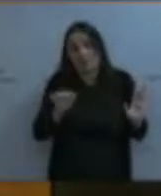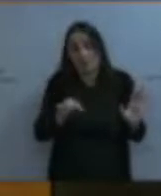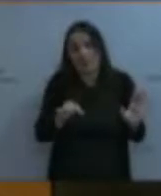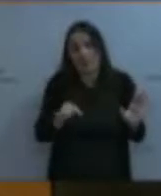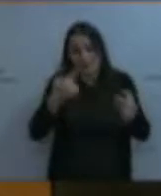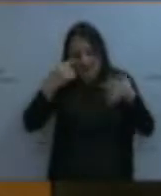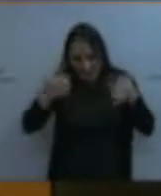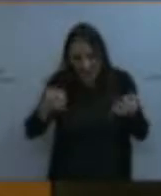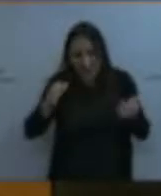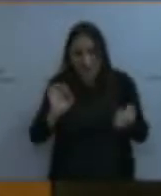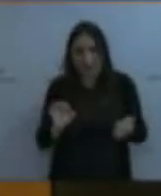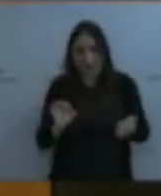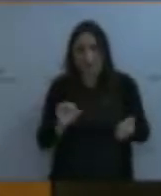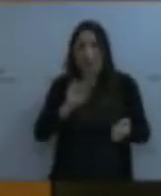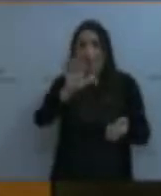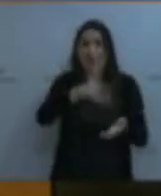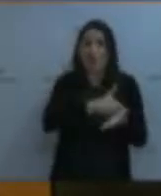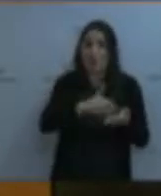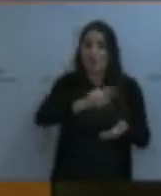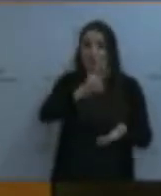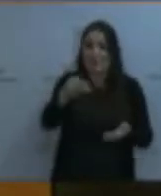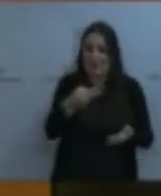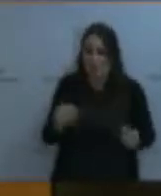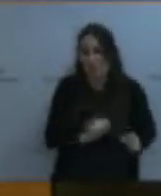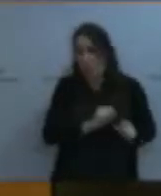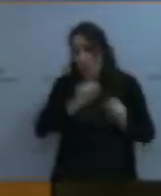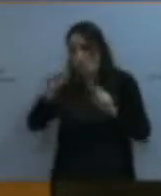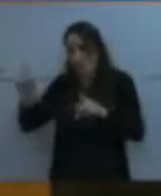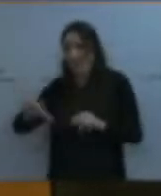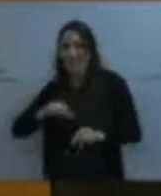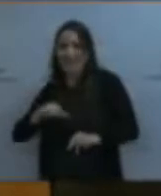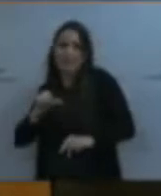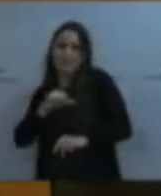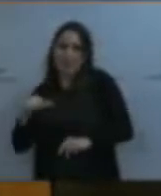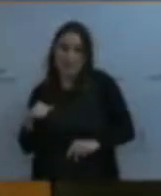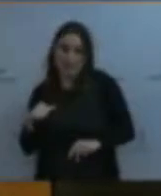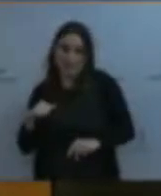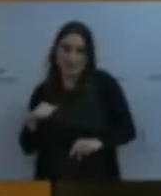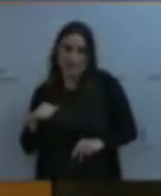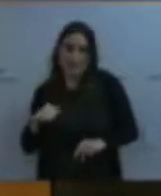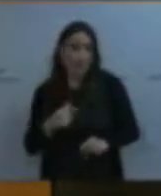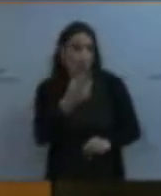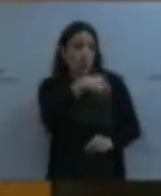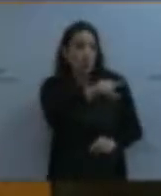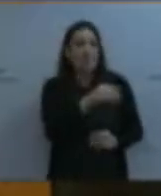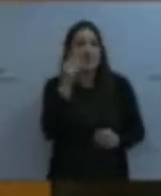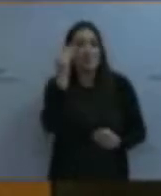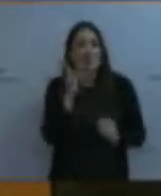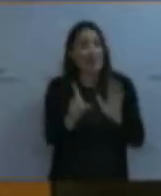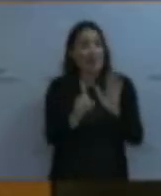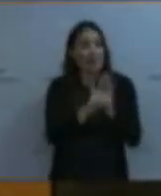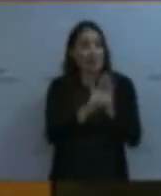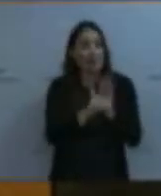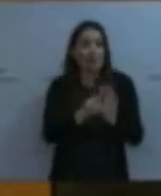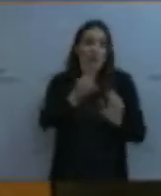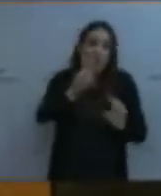te han derivando por valor de 5 millones de euros al año a clínicas privadas. El que ustedes crean que este decreto puede servir